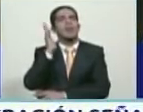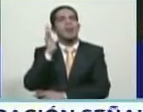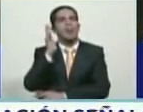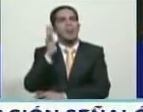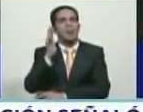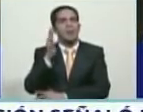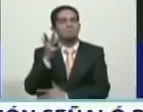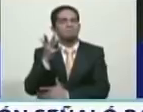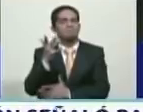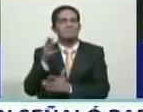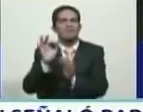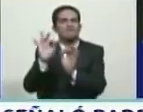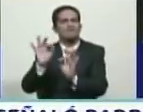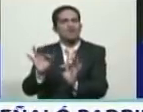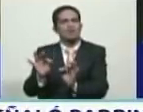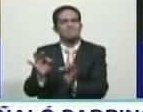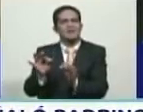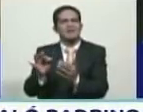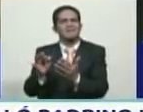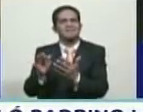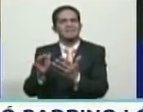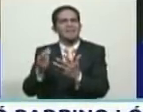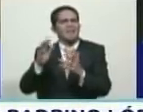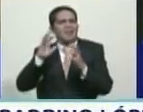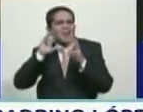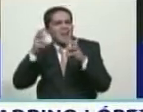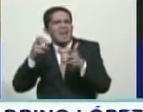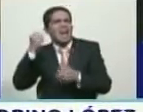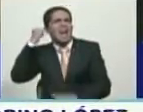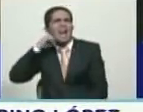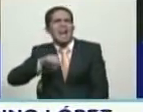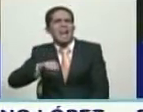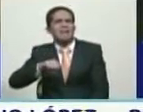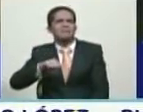ninguna forma izquierdista. No tenemos